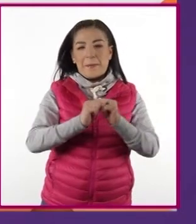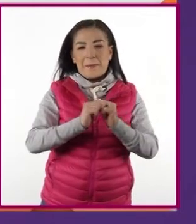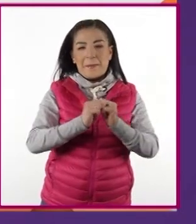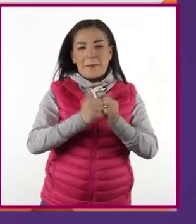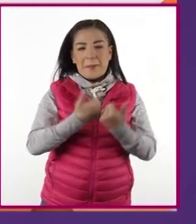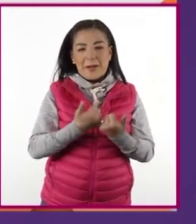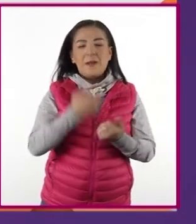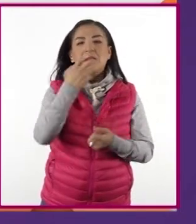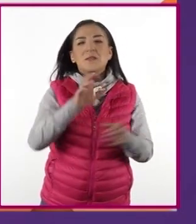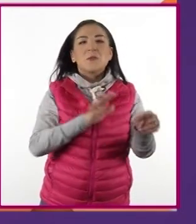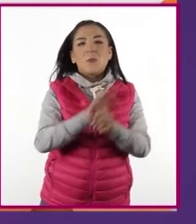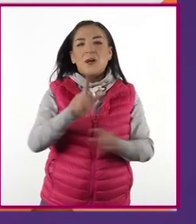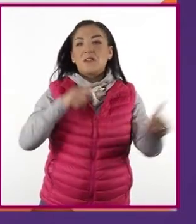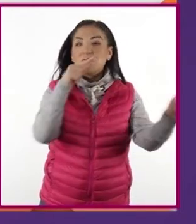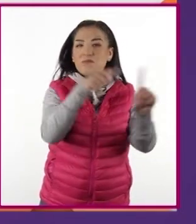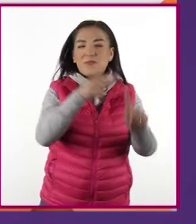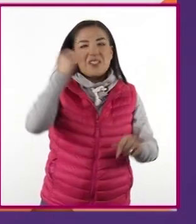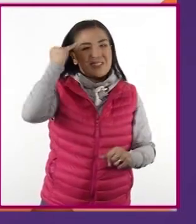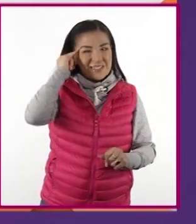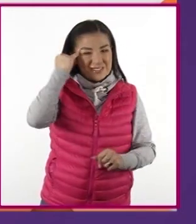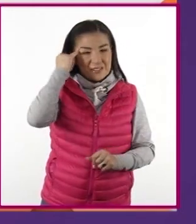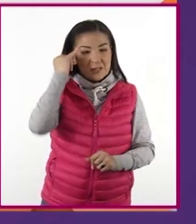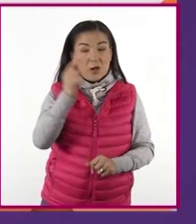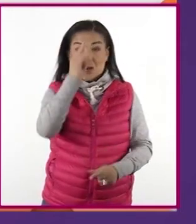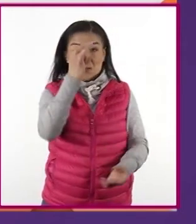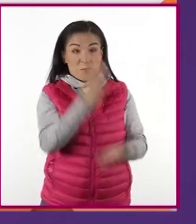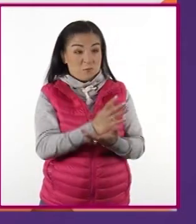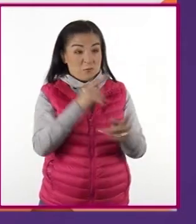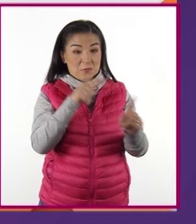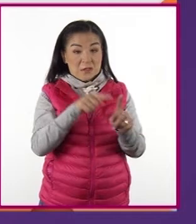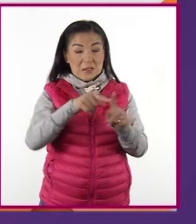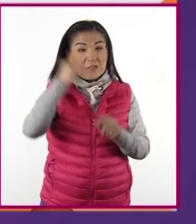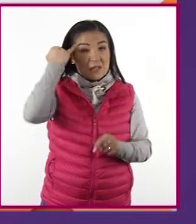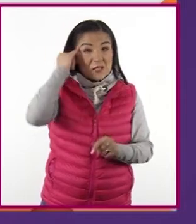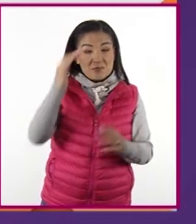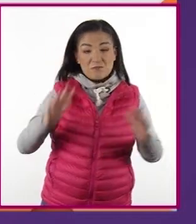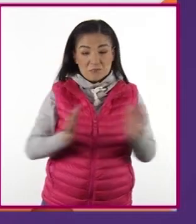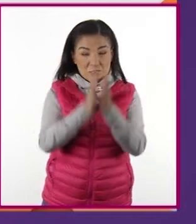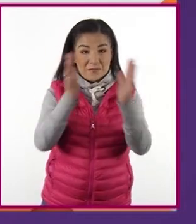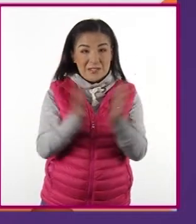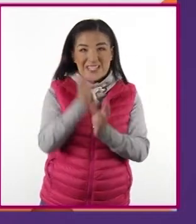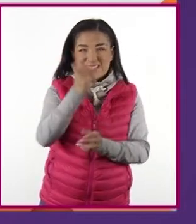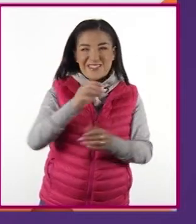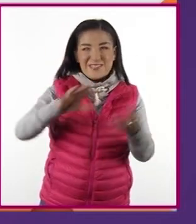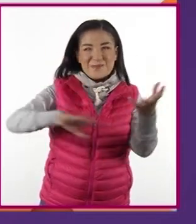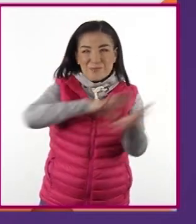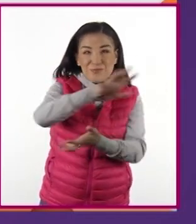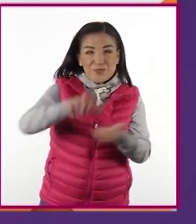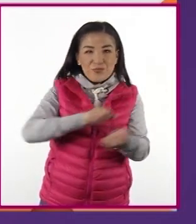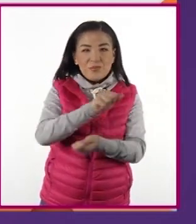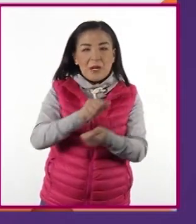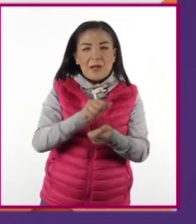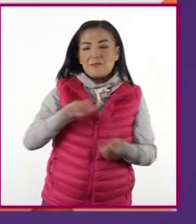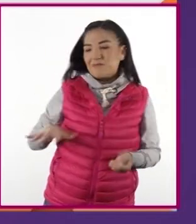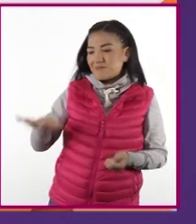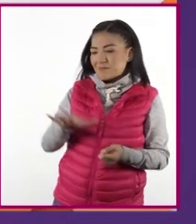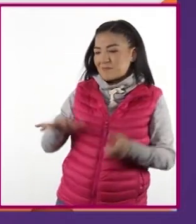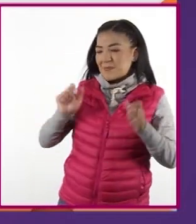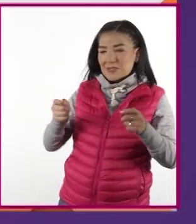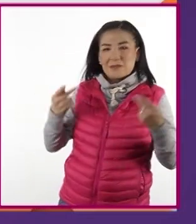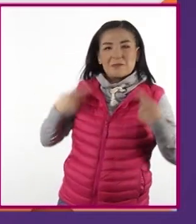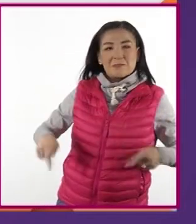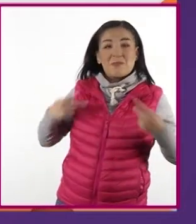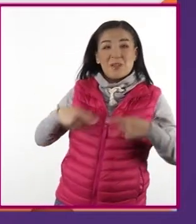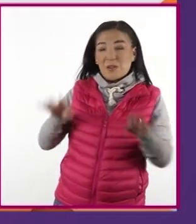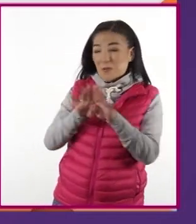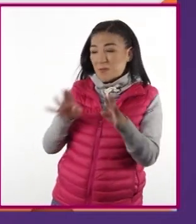se dirigió contra los indios, pero no fueron solo indios los que participaron en aquel suceso, sino la plebe de la ciudad, mezcla